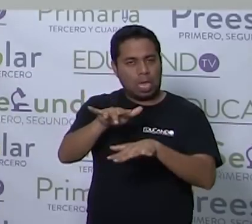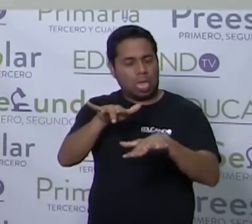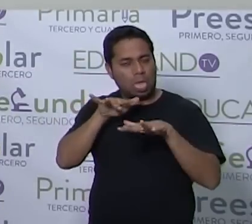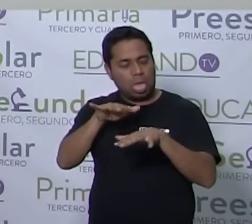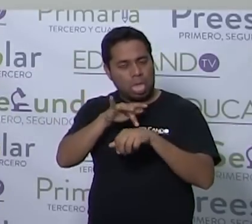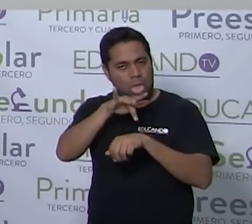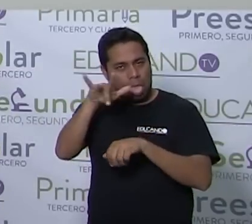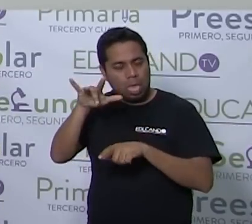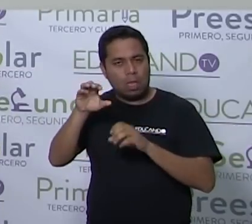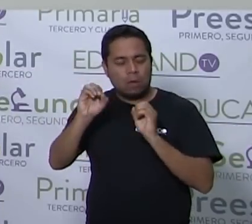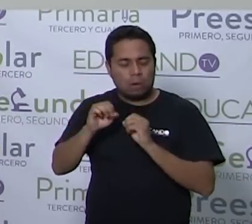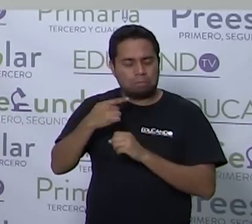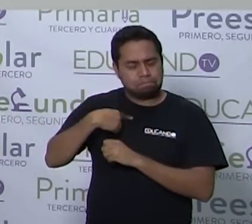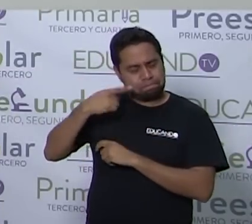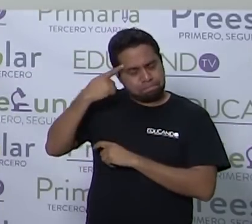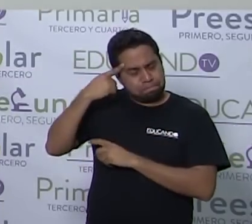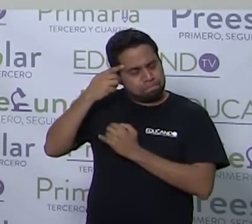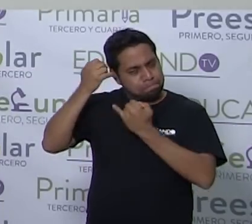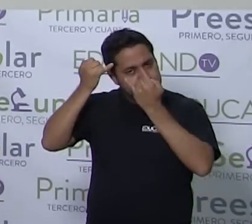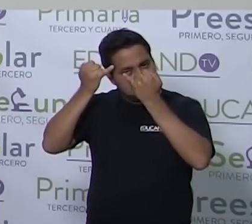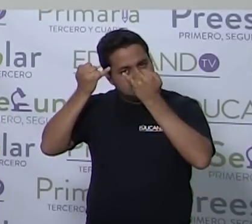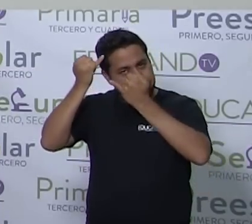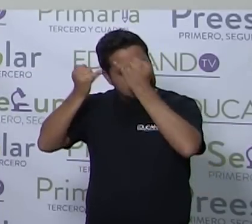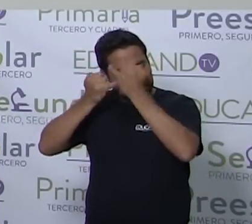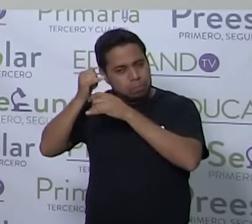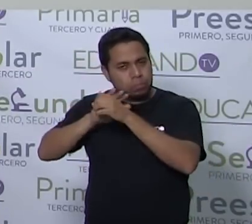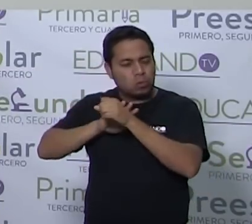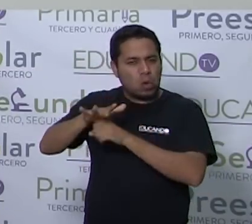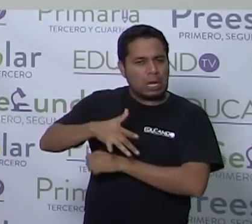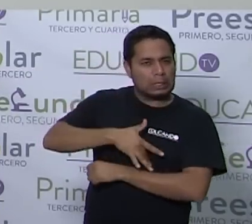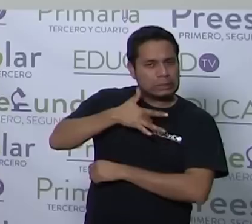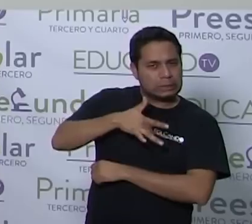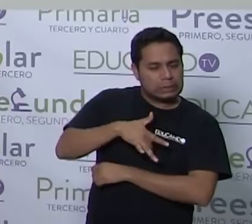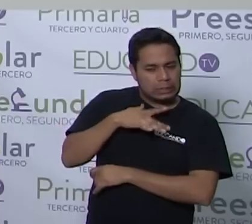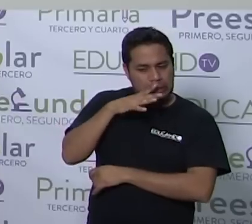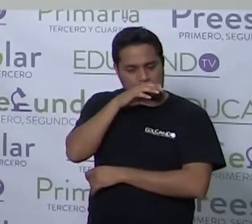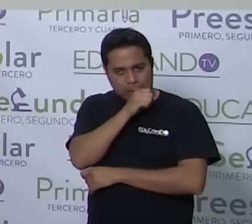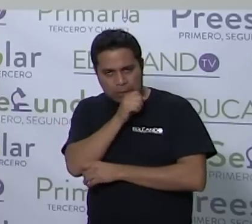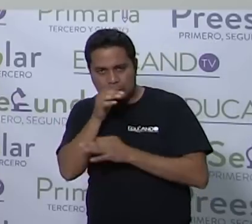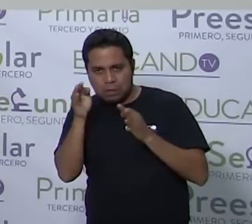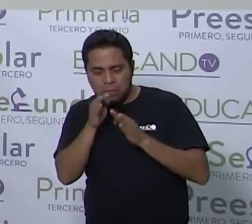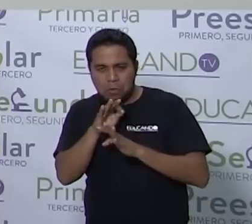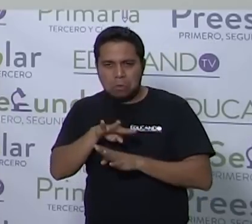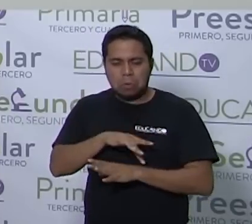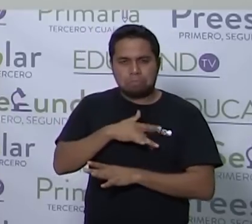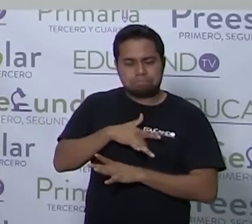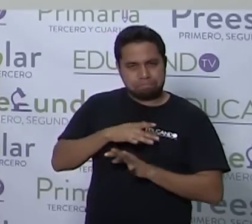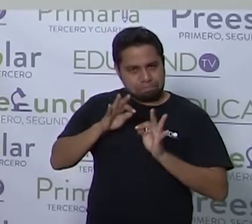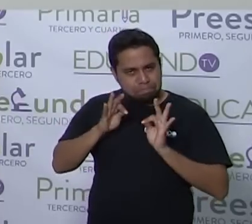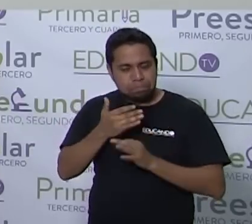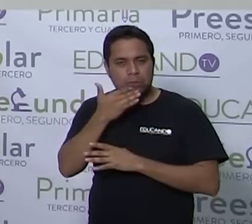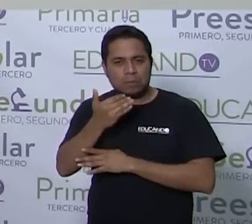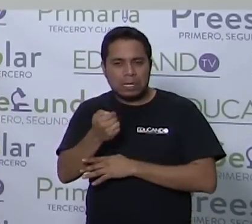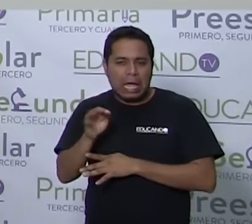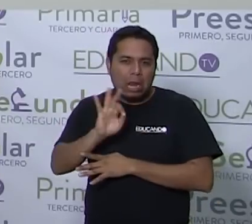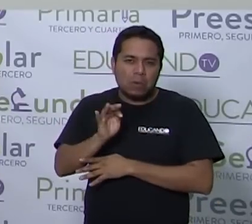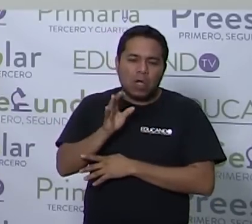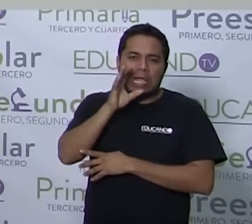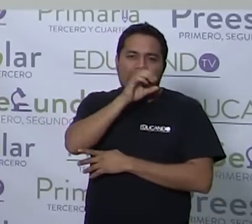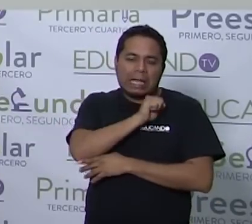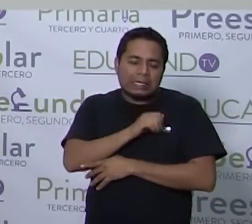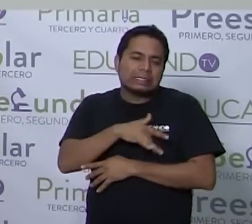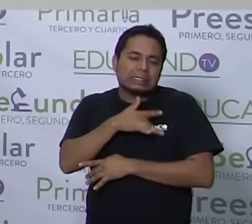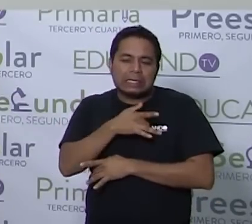además hasta se va a imaginar qué clima hay en ese lugar. Sí, que está calientito, o sea, se imaginan a lo